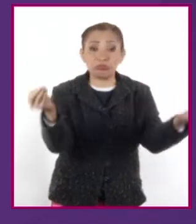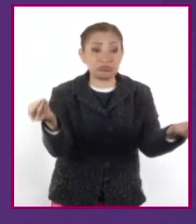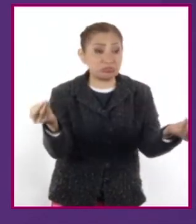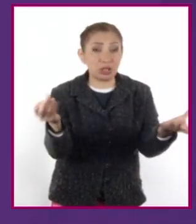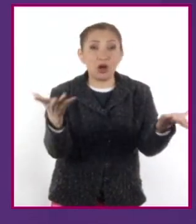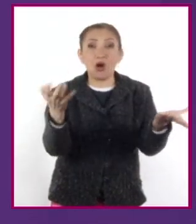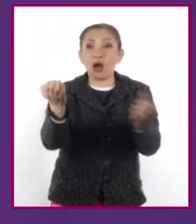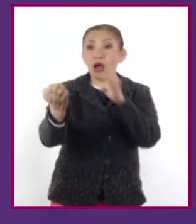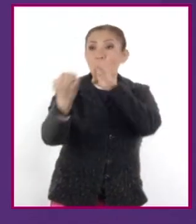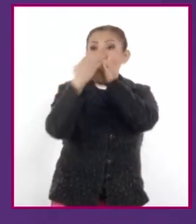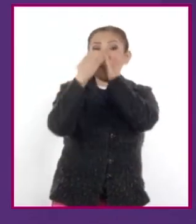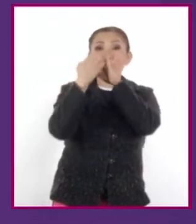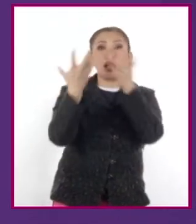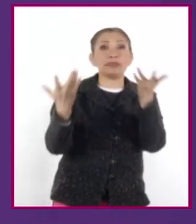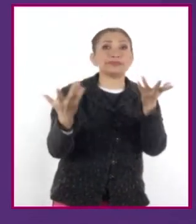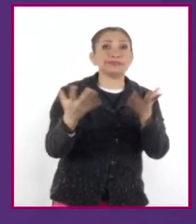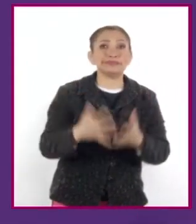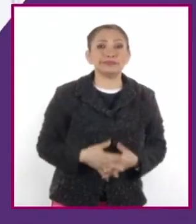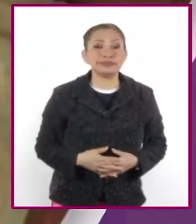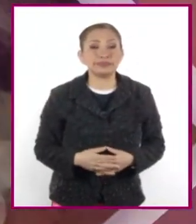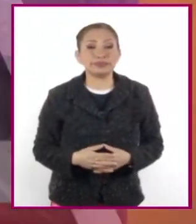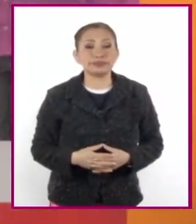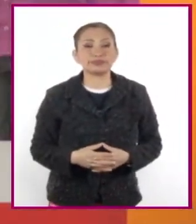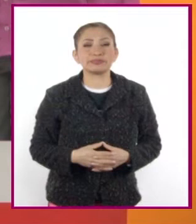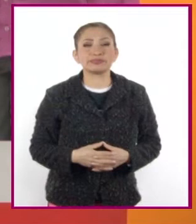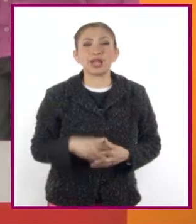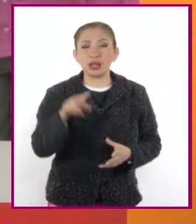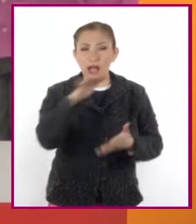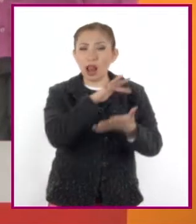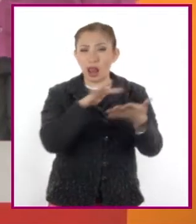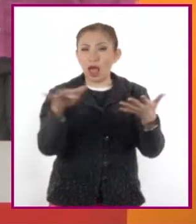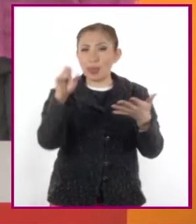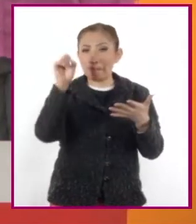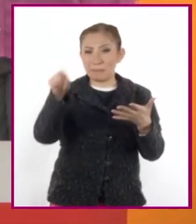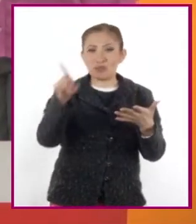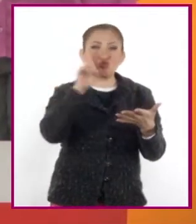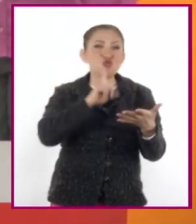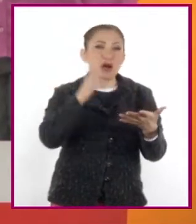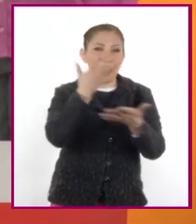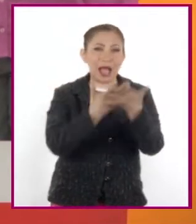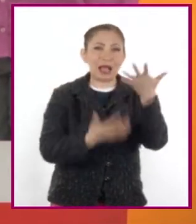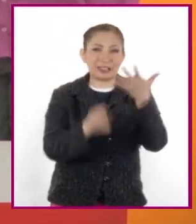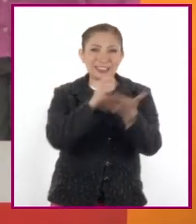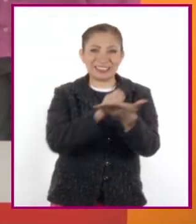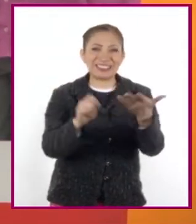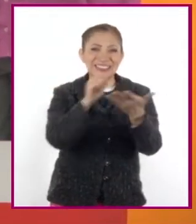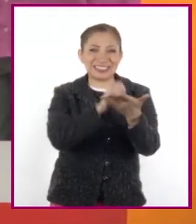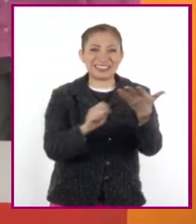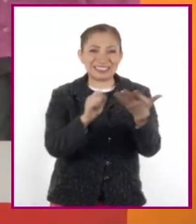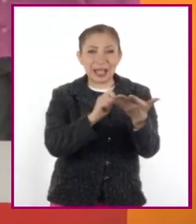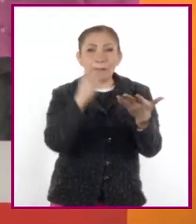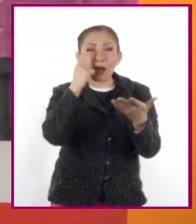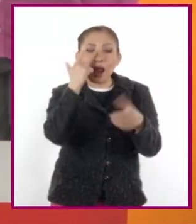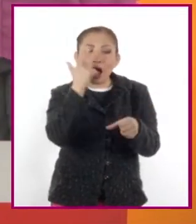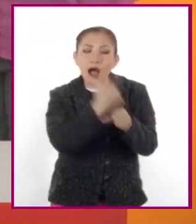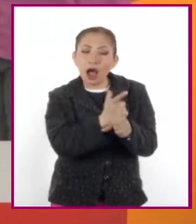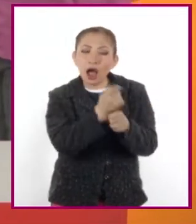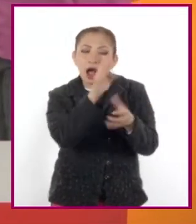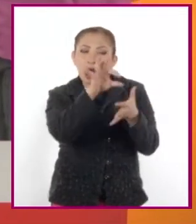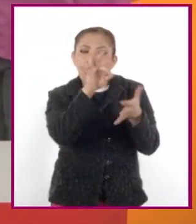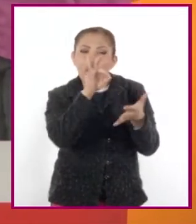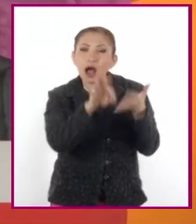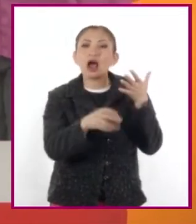el engaño de los sentidos. Demos lectura a un texto de esta reconocida poetisa mexicana para identificar